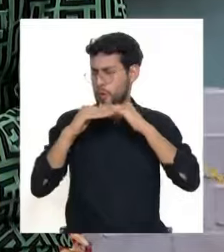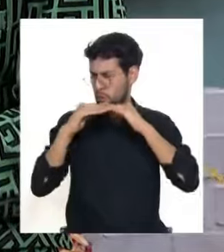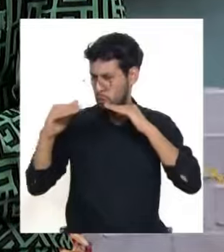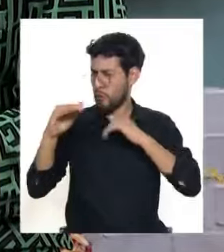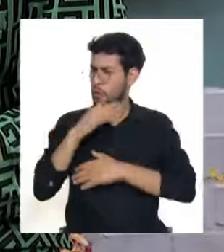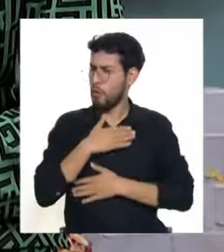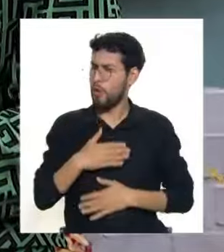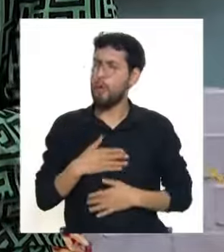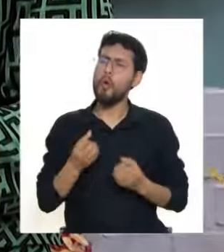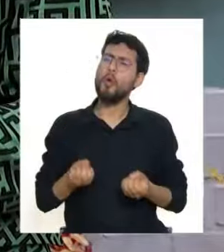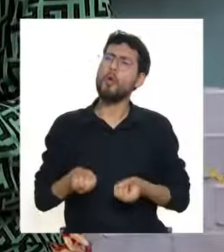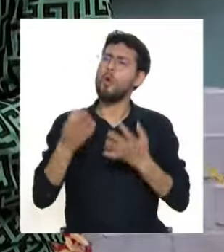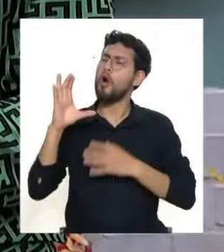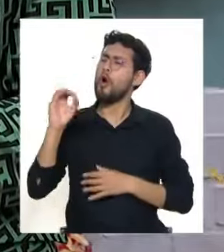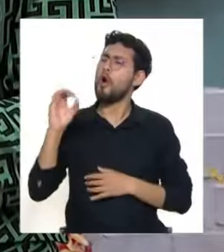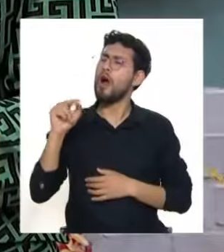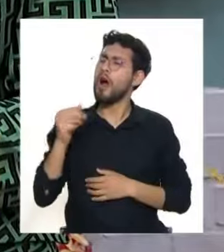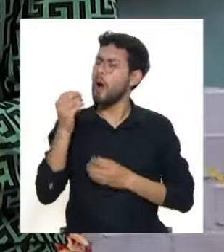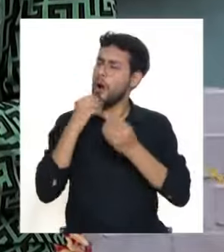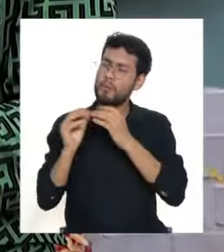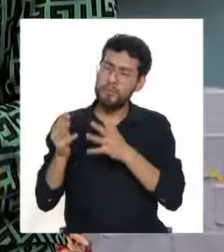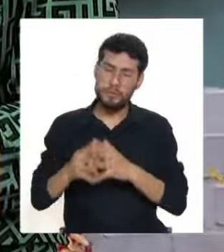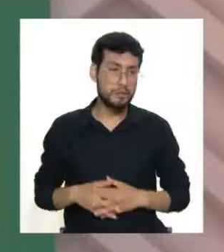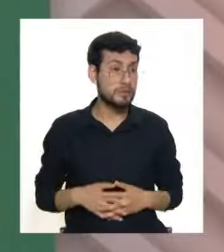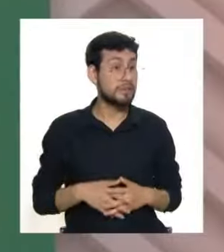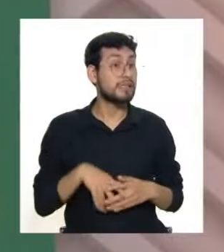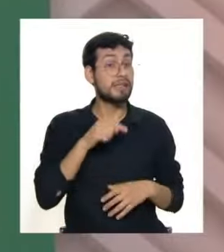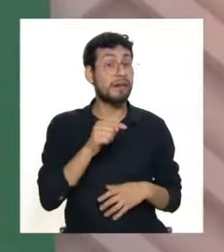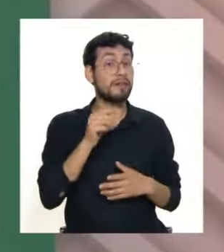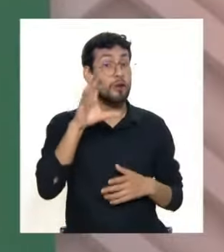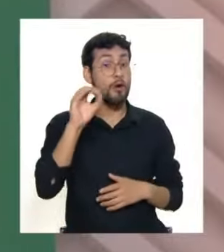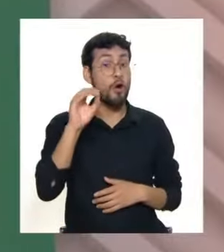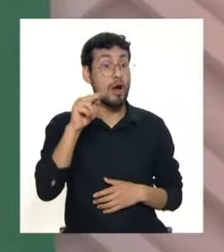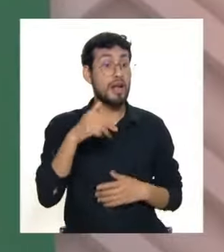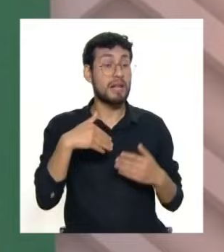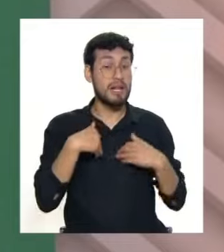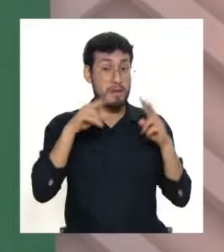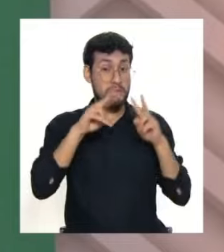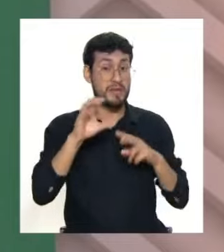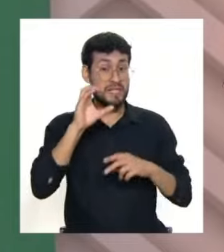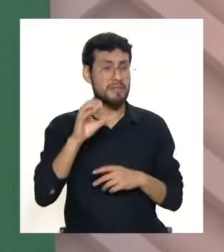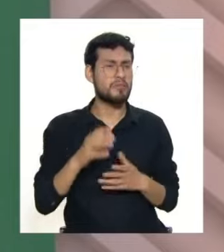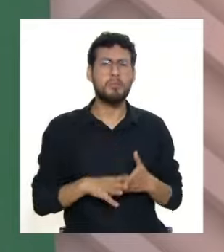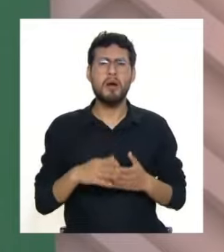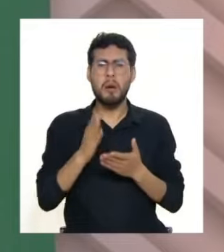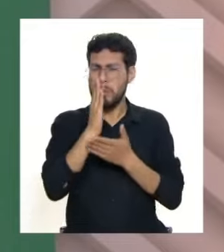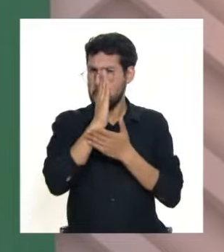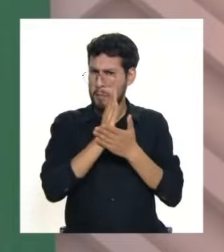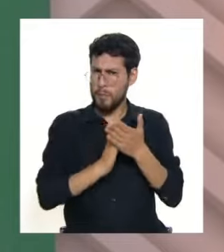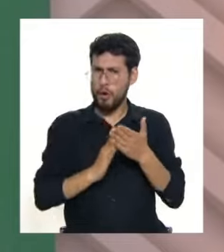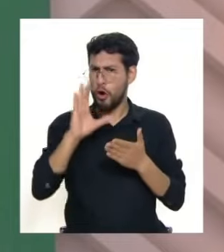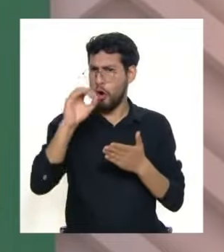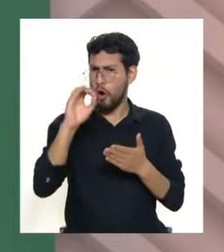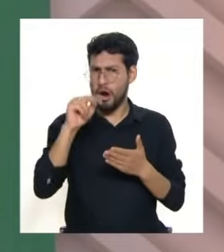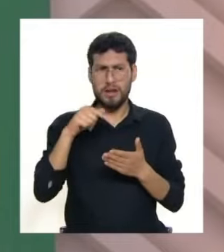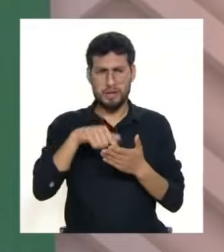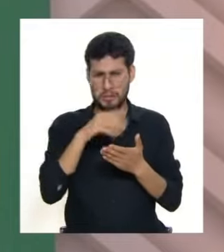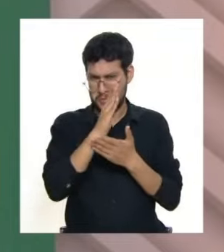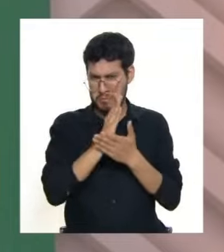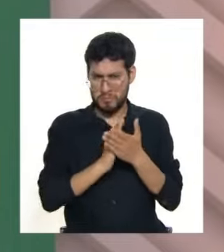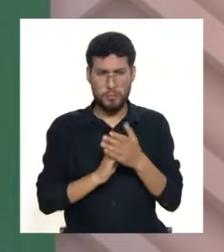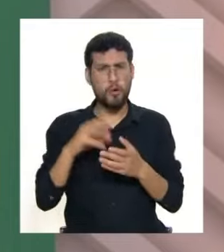cuerpo, ¿cuántas coconas deberíamos comer? En este caso la cocona tiene tanta vitamina C que con media cocona de ese tamaño